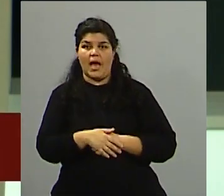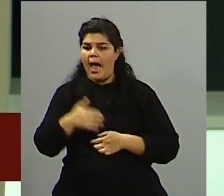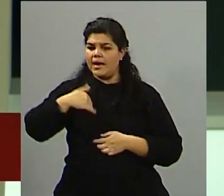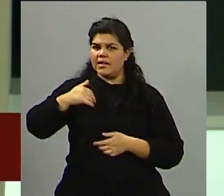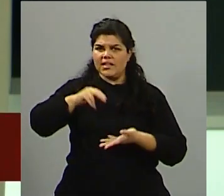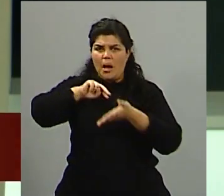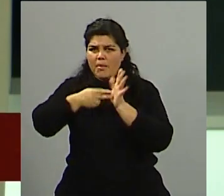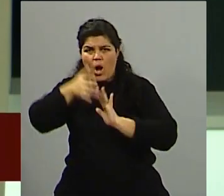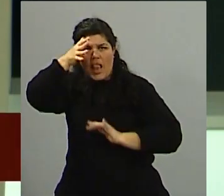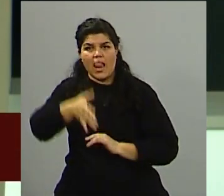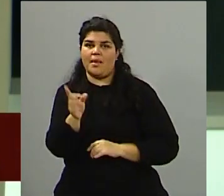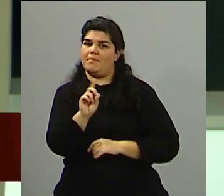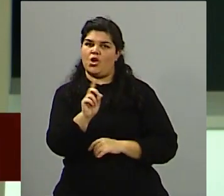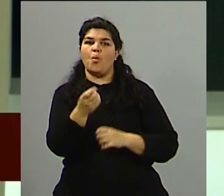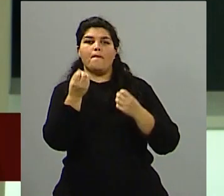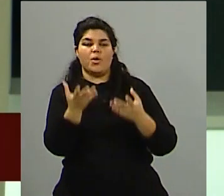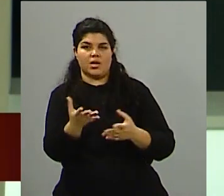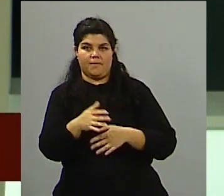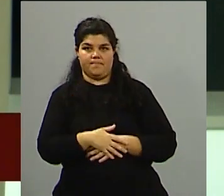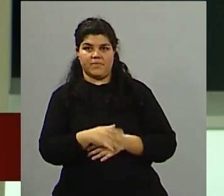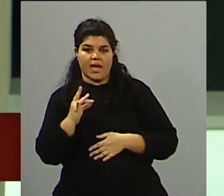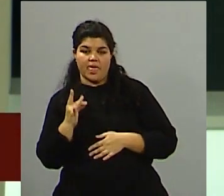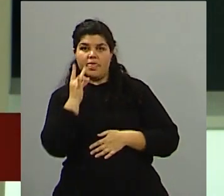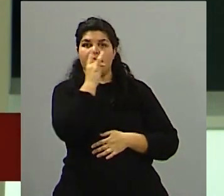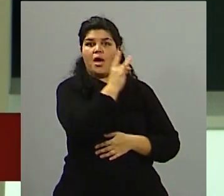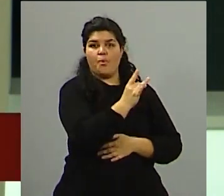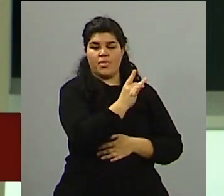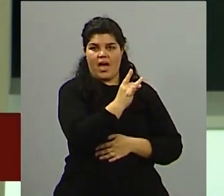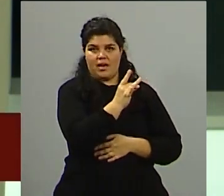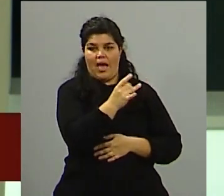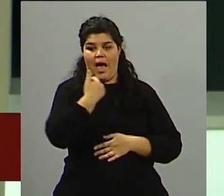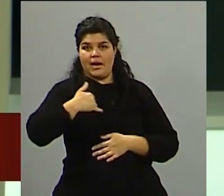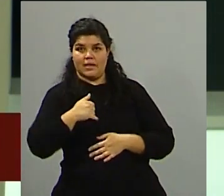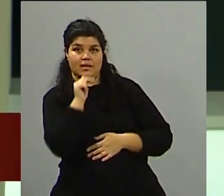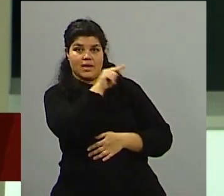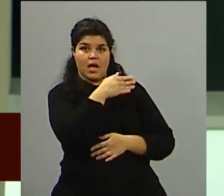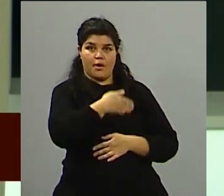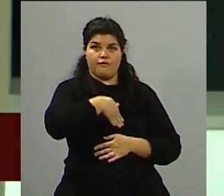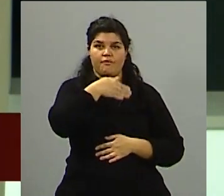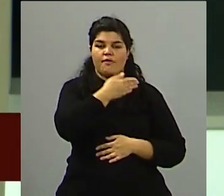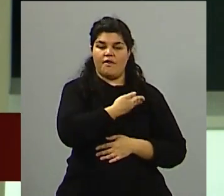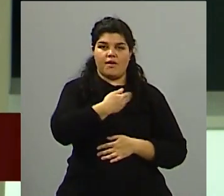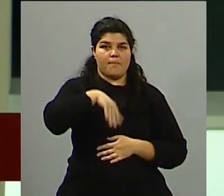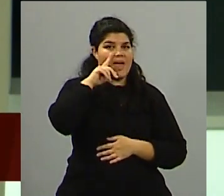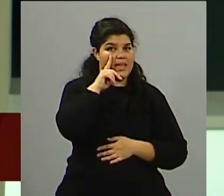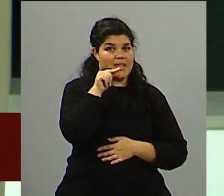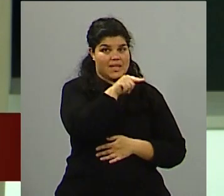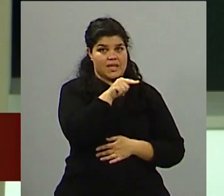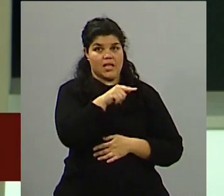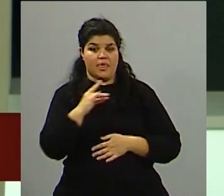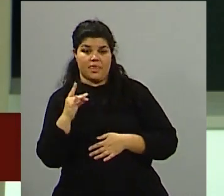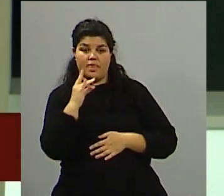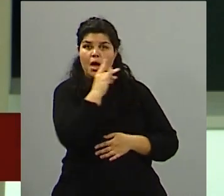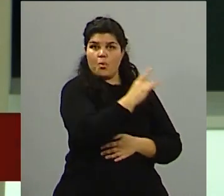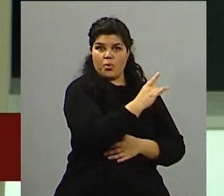Argentina, porque la deuda que tiene Argentina con el fondo hoy representa el 50% de la cartera total de acreedores del FMI. Lo